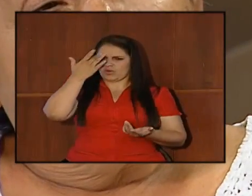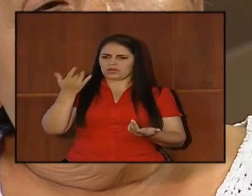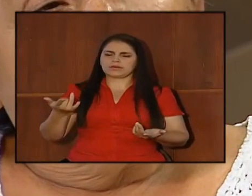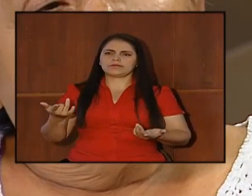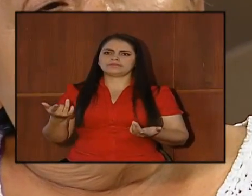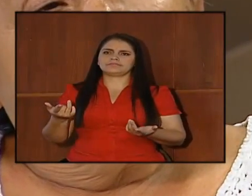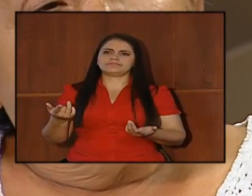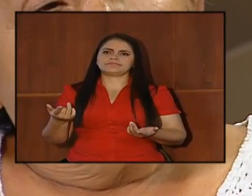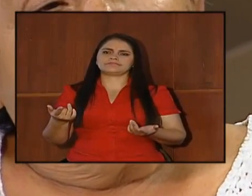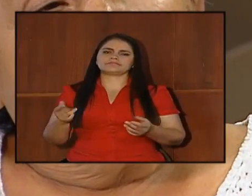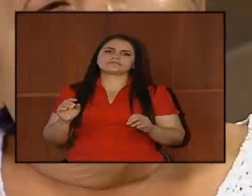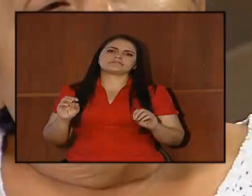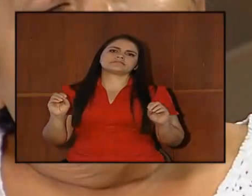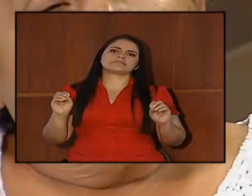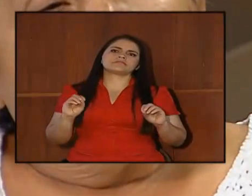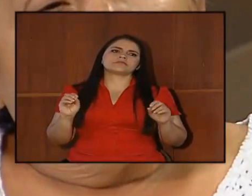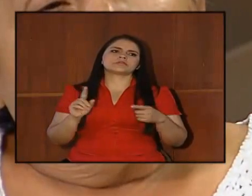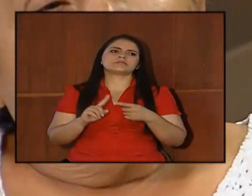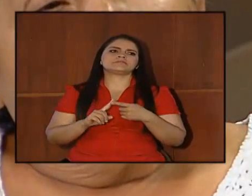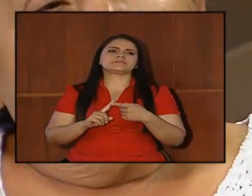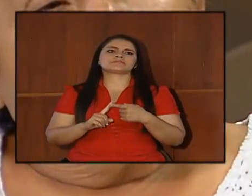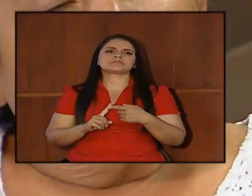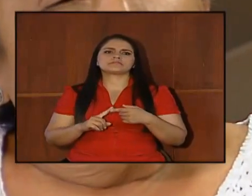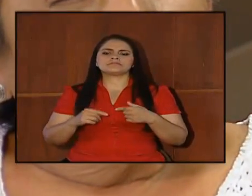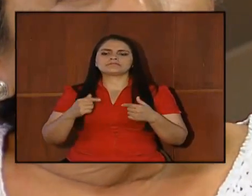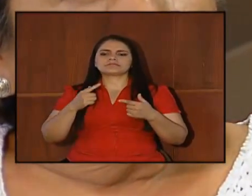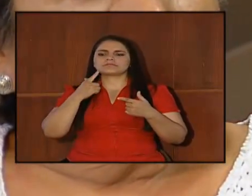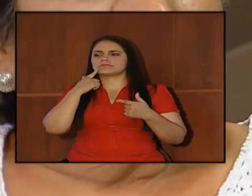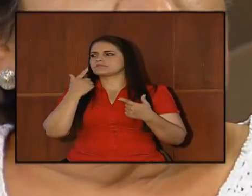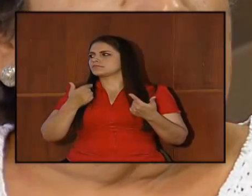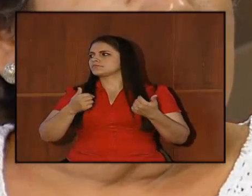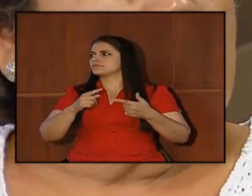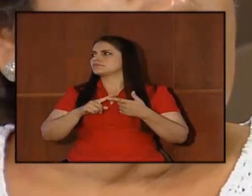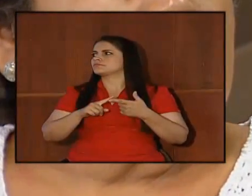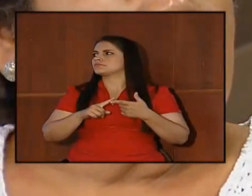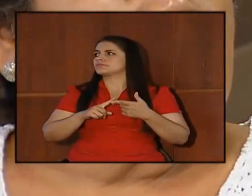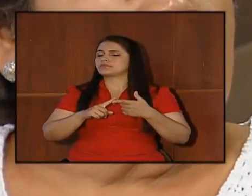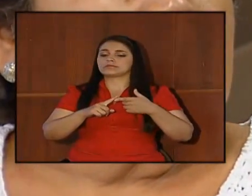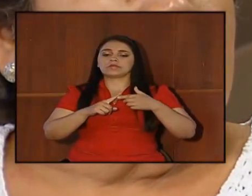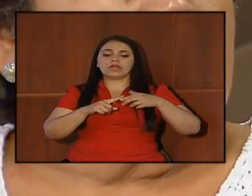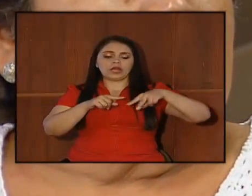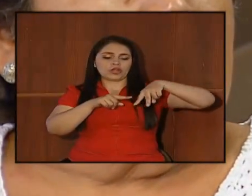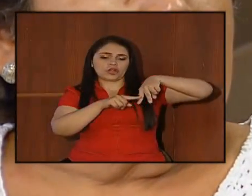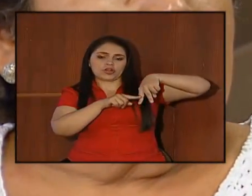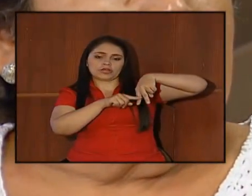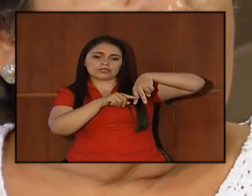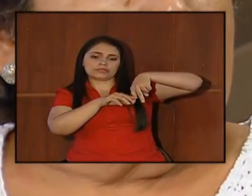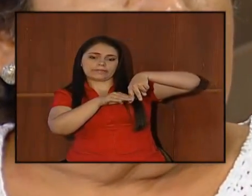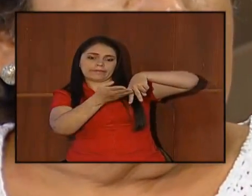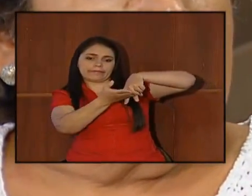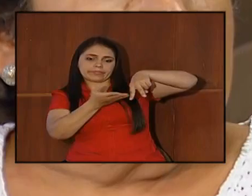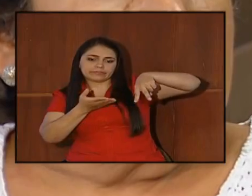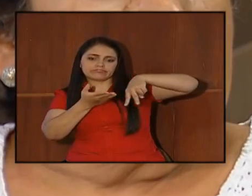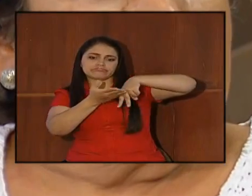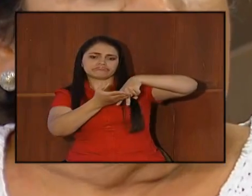¿cierto? Una persona que tenga la amputación a nivel de la rodilla o debajo de la rodilla, pues uno